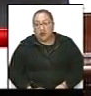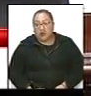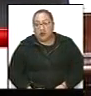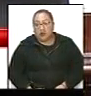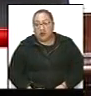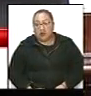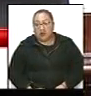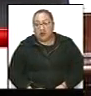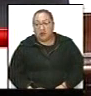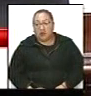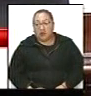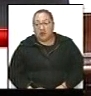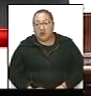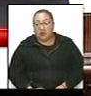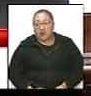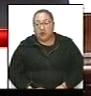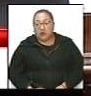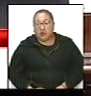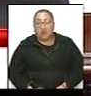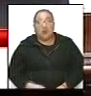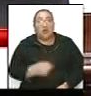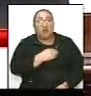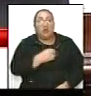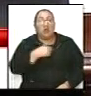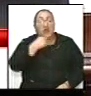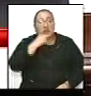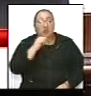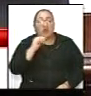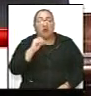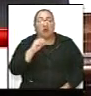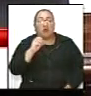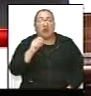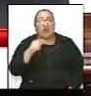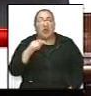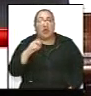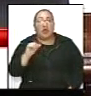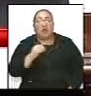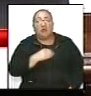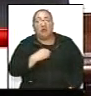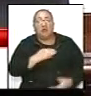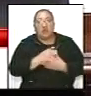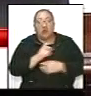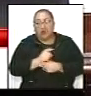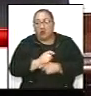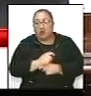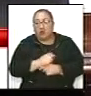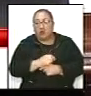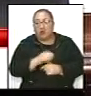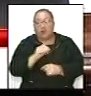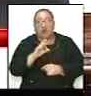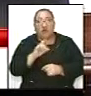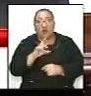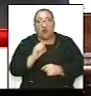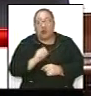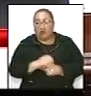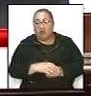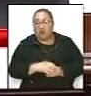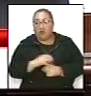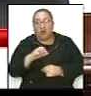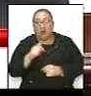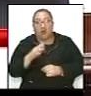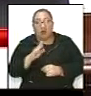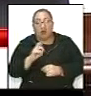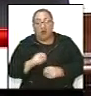del Solar, a la ministra de la Mujer, señora Gloria Montenegro, a la ministra de Educación, señora Flor